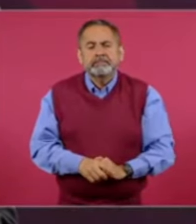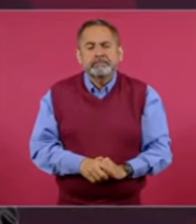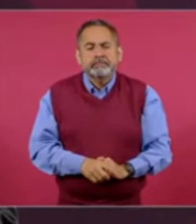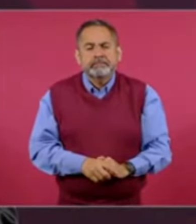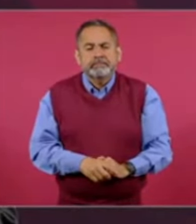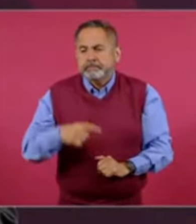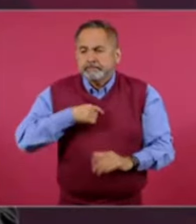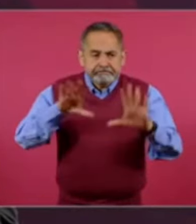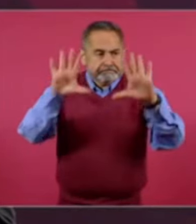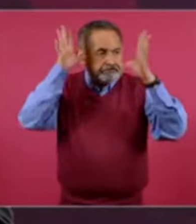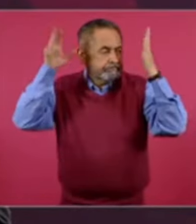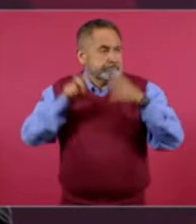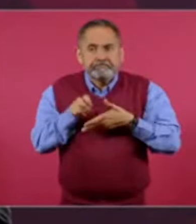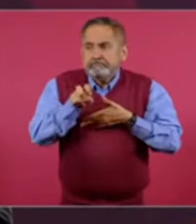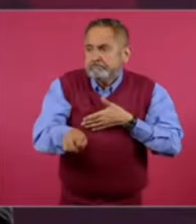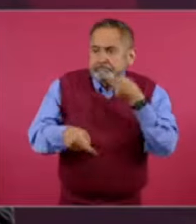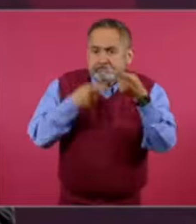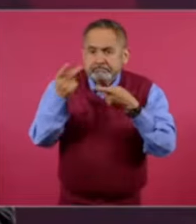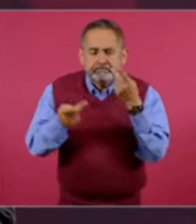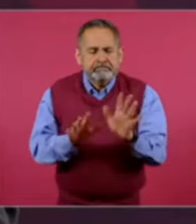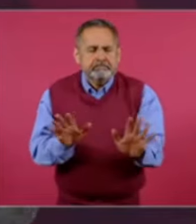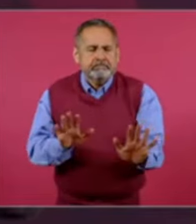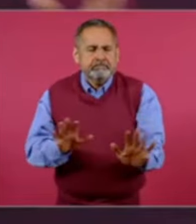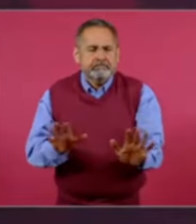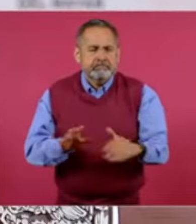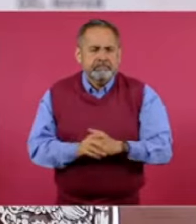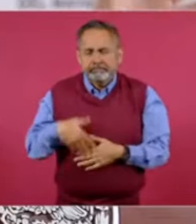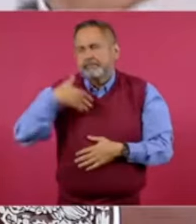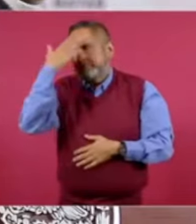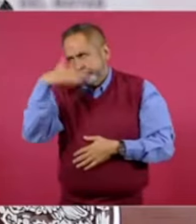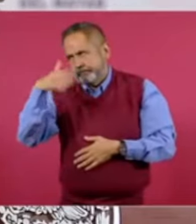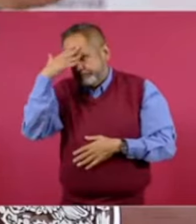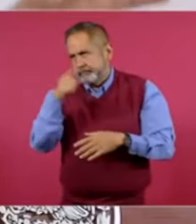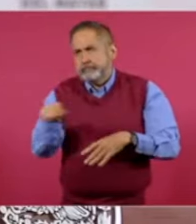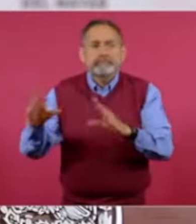No nos adelantemos. Ya sé que hay